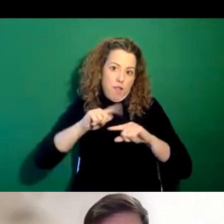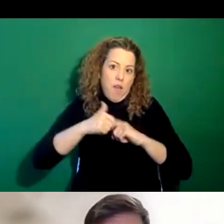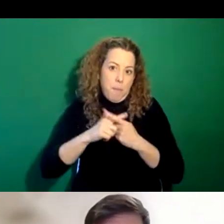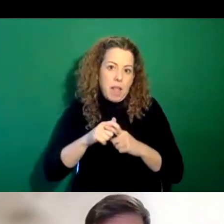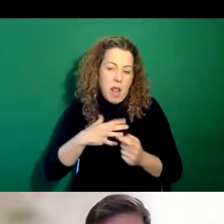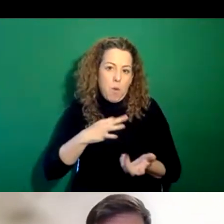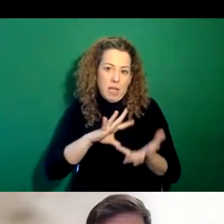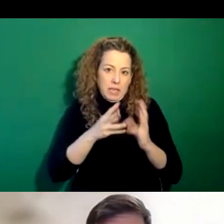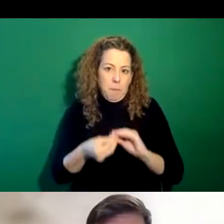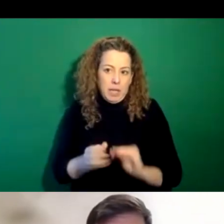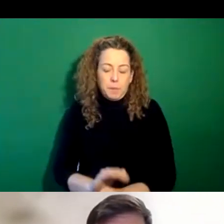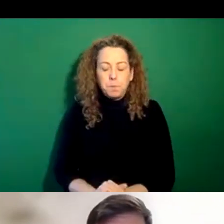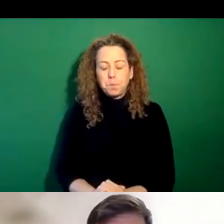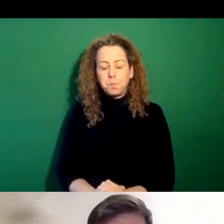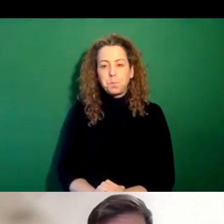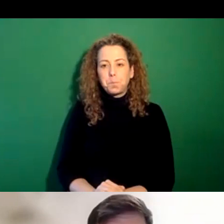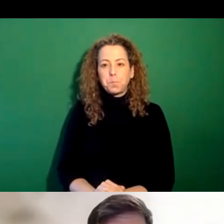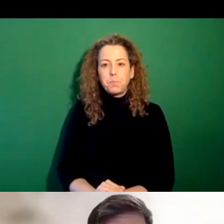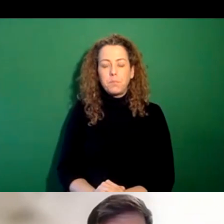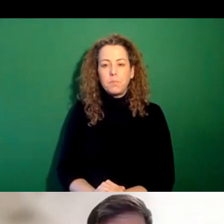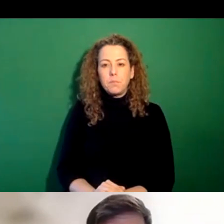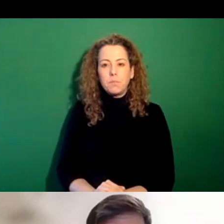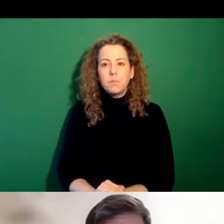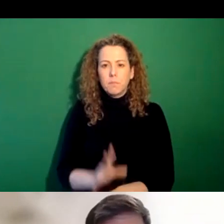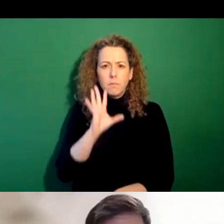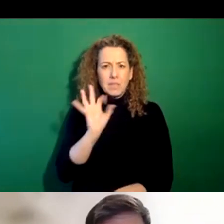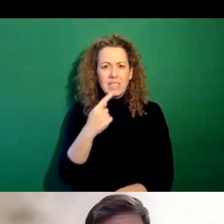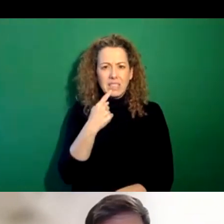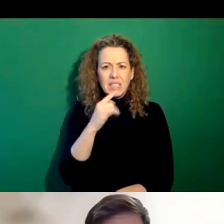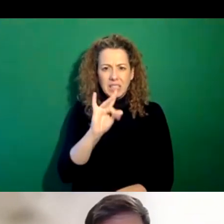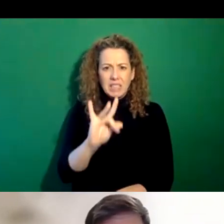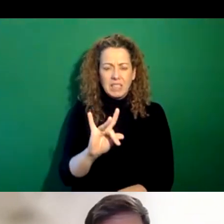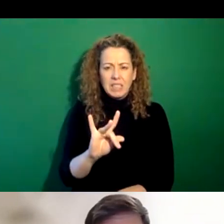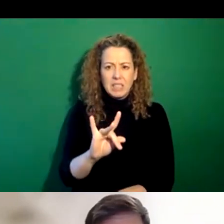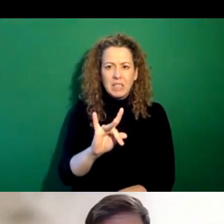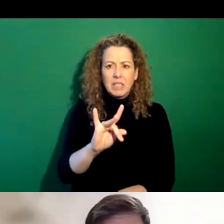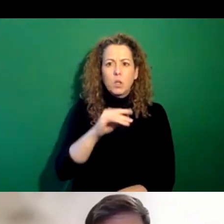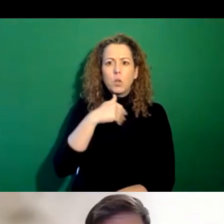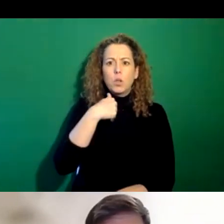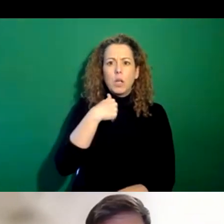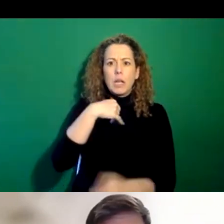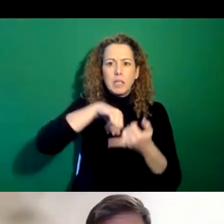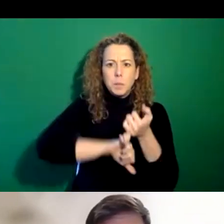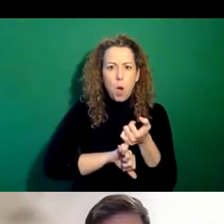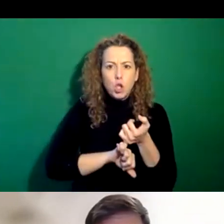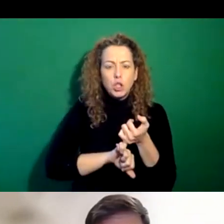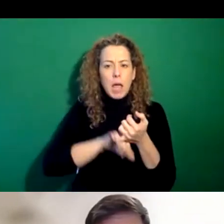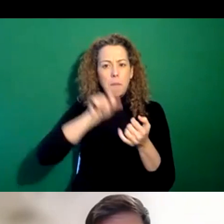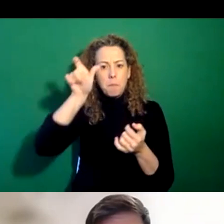que se apliquen. Claro, sí, creo que están comentando que sí, que es la esposa del residente, ¿no?